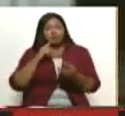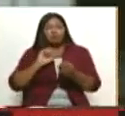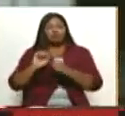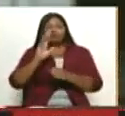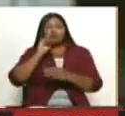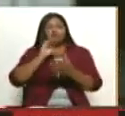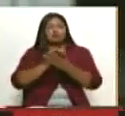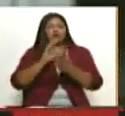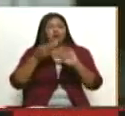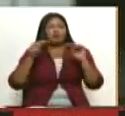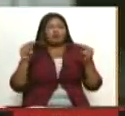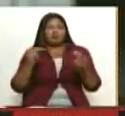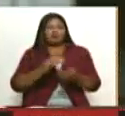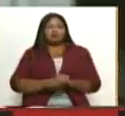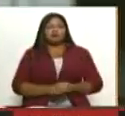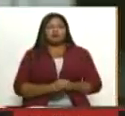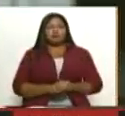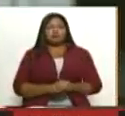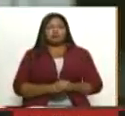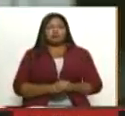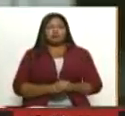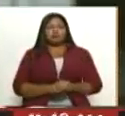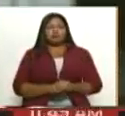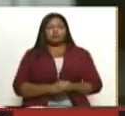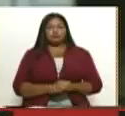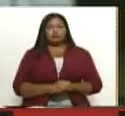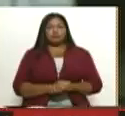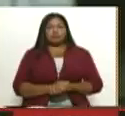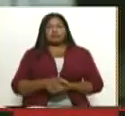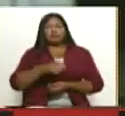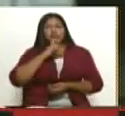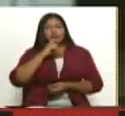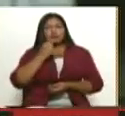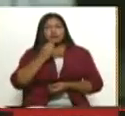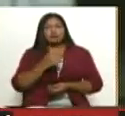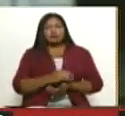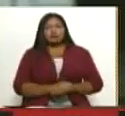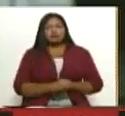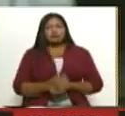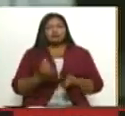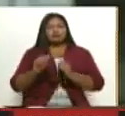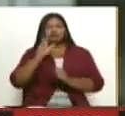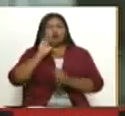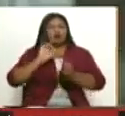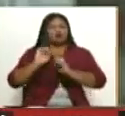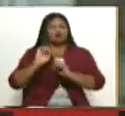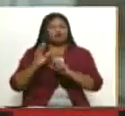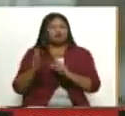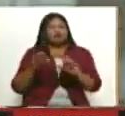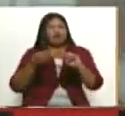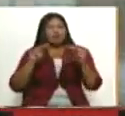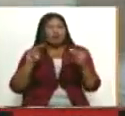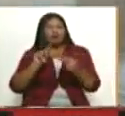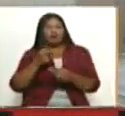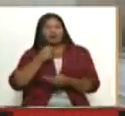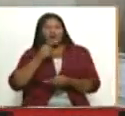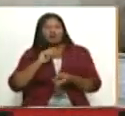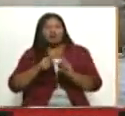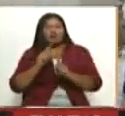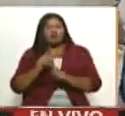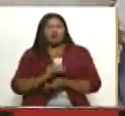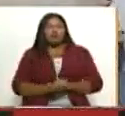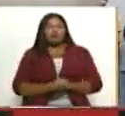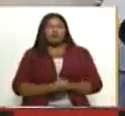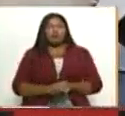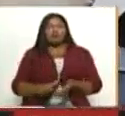de la paz. Es difícil decir esta frase, ¿verdad? Enemigos de la paz. Porque supone que hay amigos de la